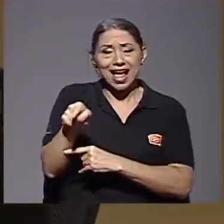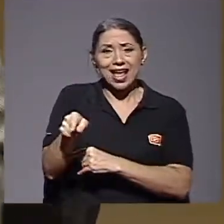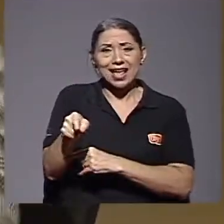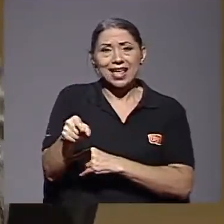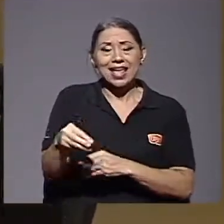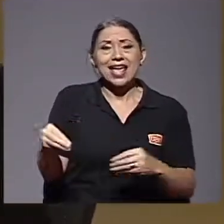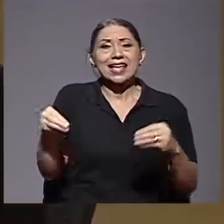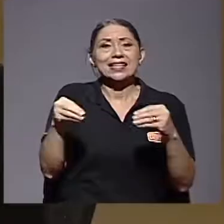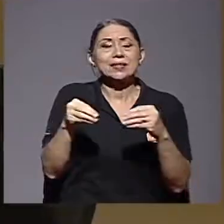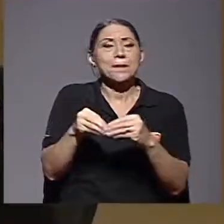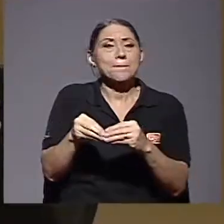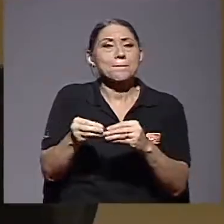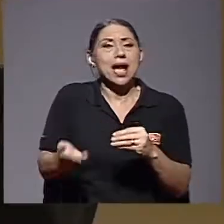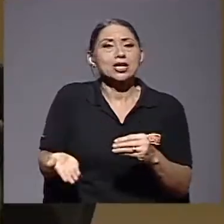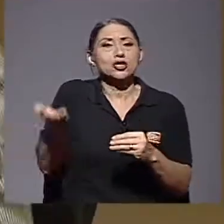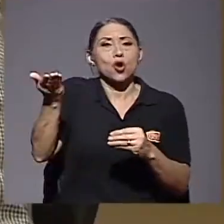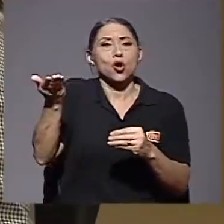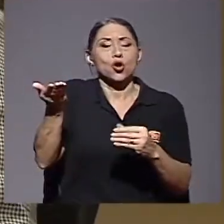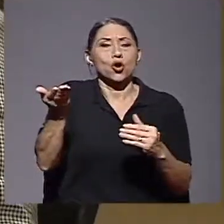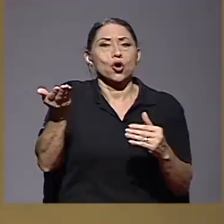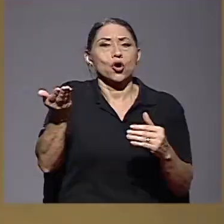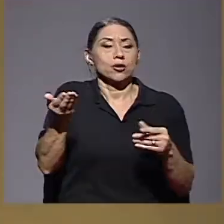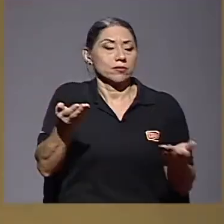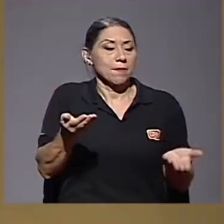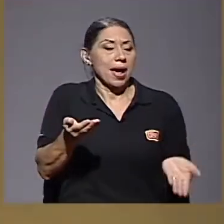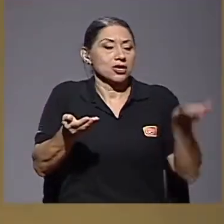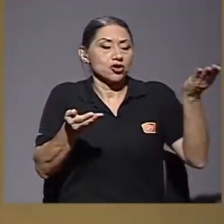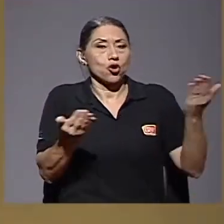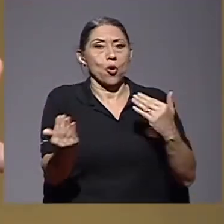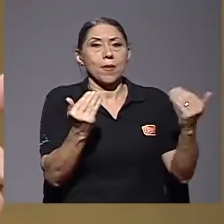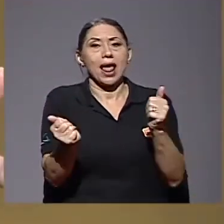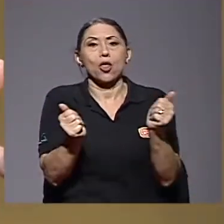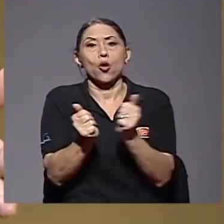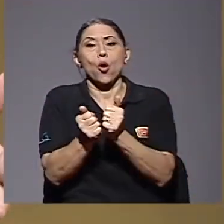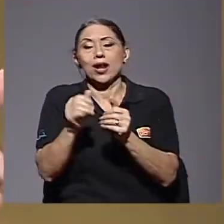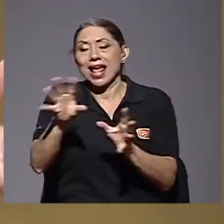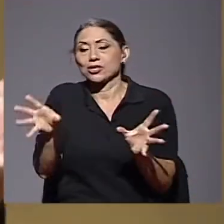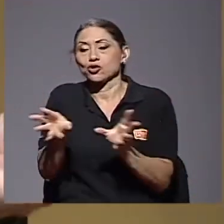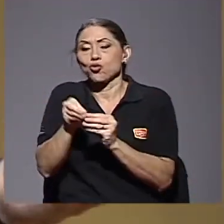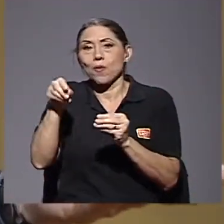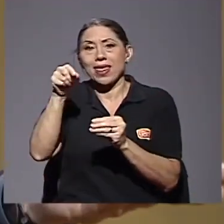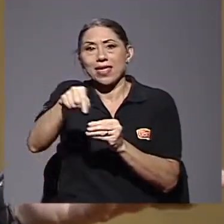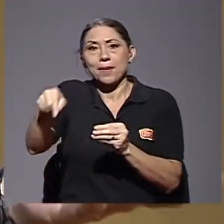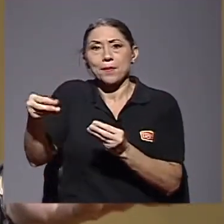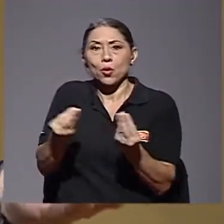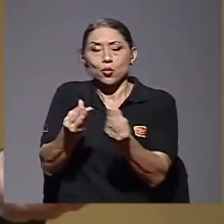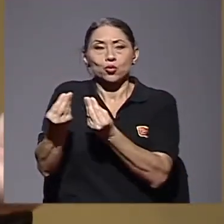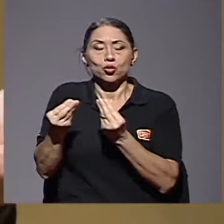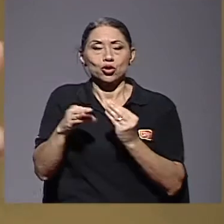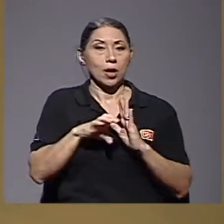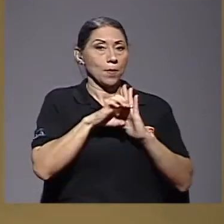mayor que con la suma de productos. Sí, que generalmente en el procesa. mercado Eso es la he visto margen. yo que, por ejemplo, el LPG o el fuel oil, el